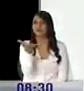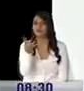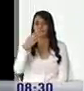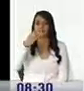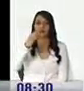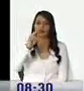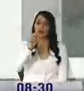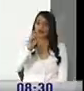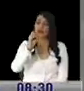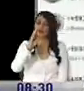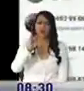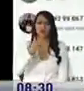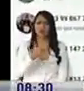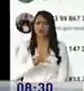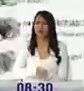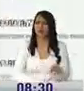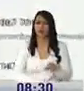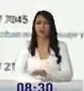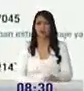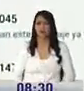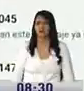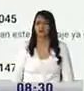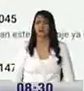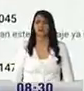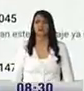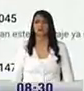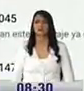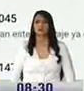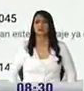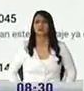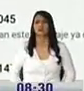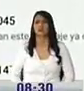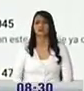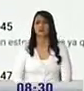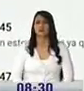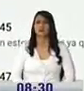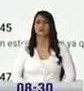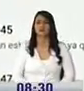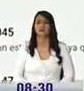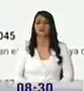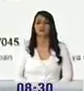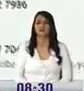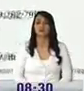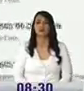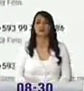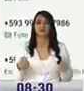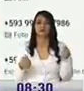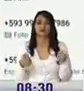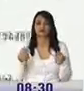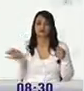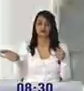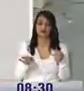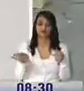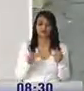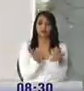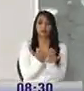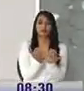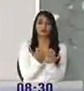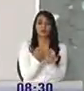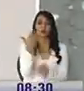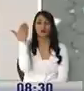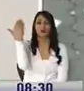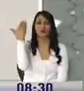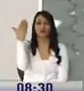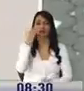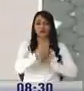pavimento ya no sirve ya está en muy mal estado necesitamos el pase recolector en la roll dos ubicado en el condado alto no